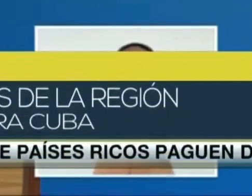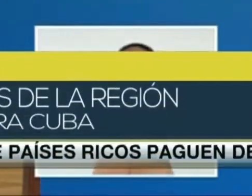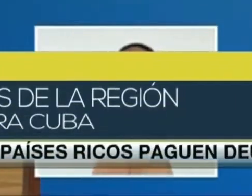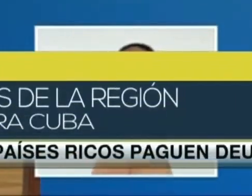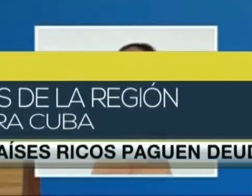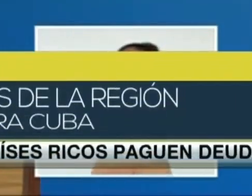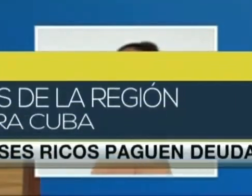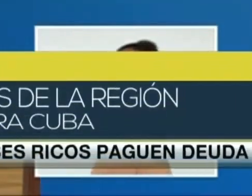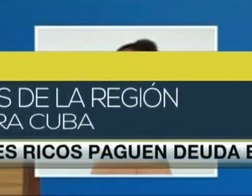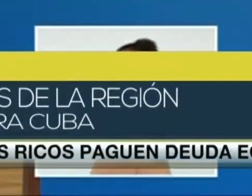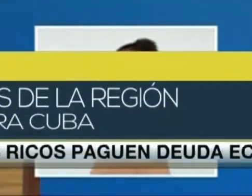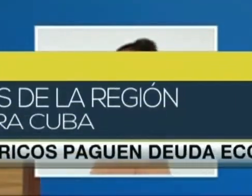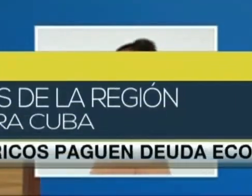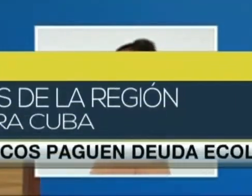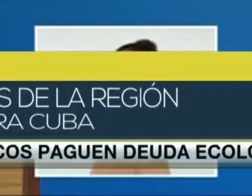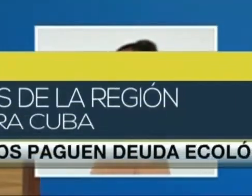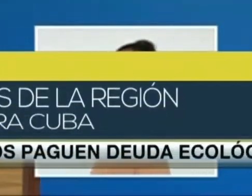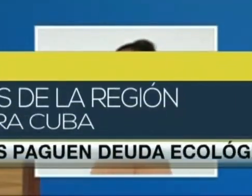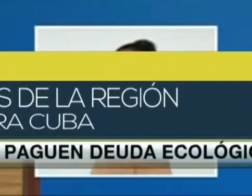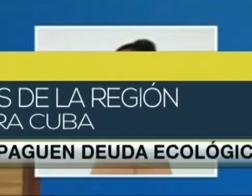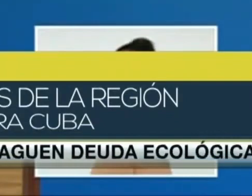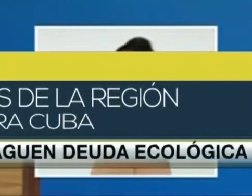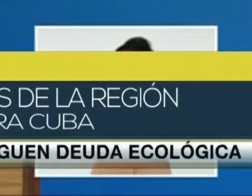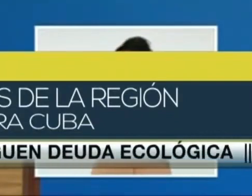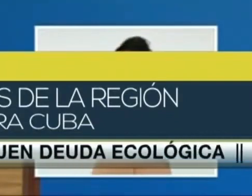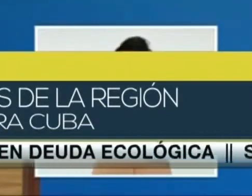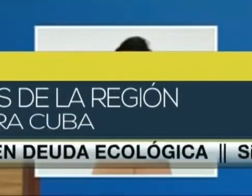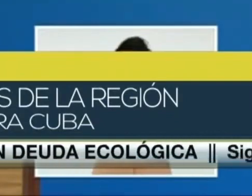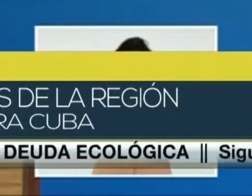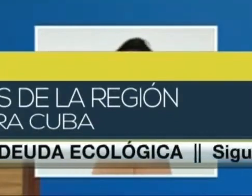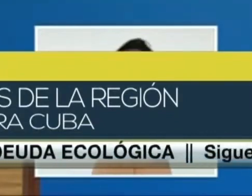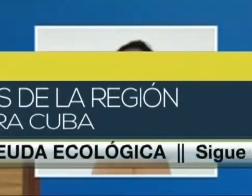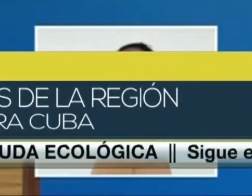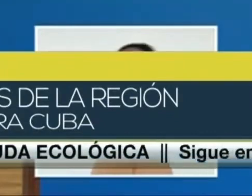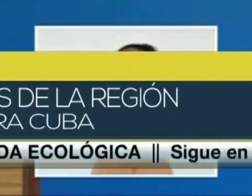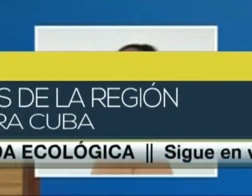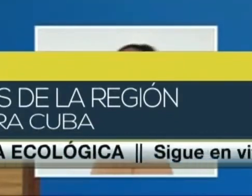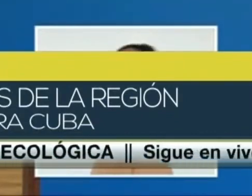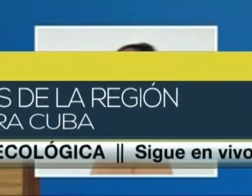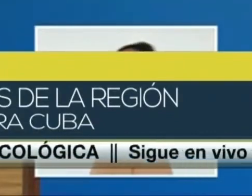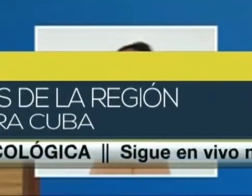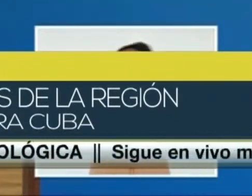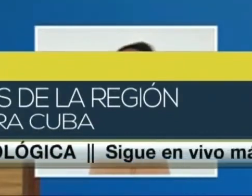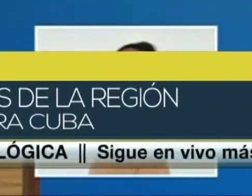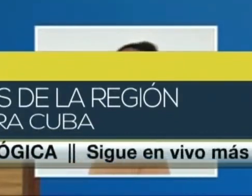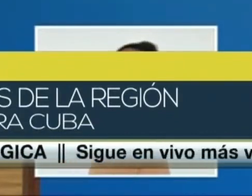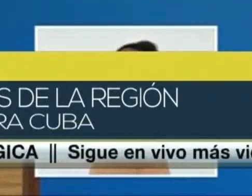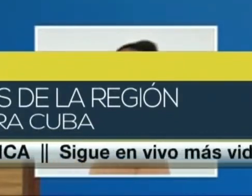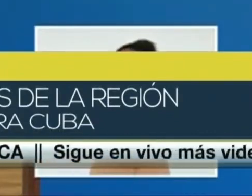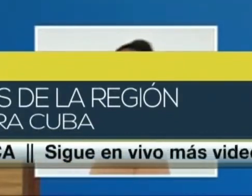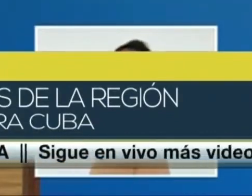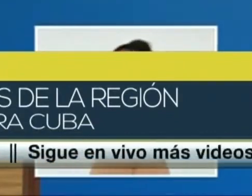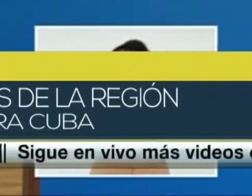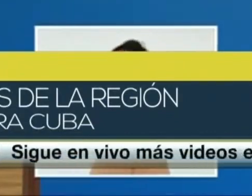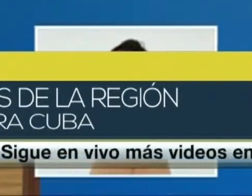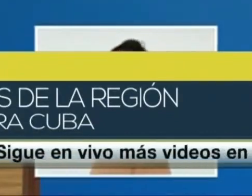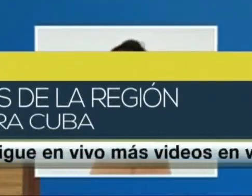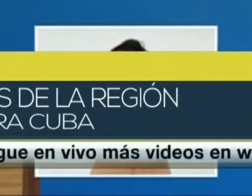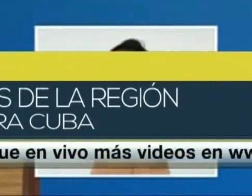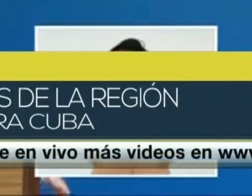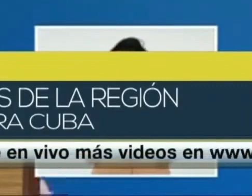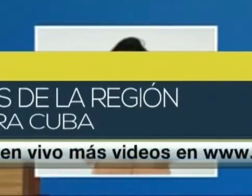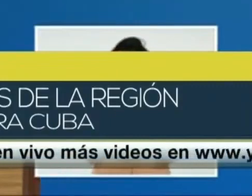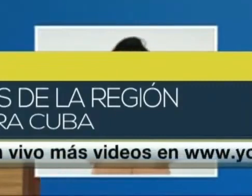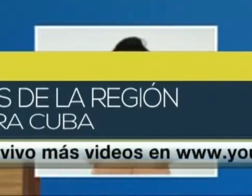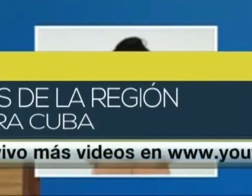hacia acusaciones e imputaciones absolutamente insostenibles para desviar la